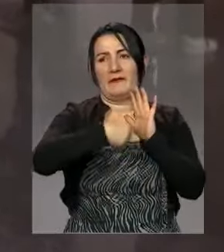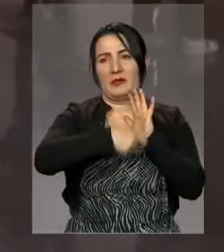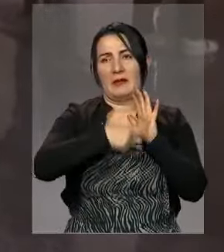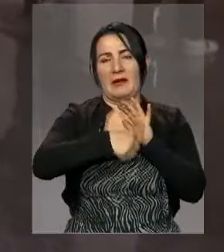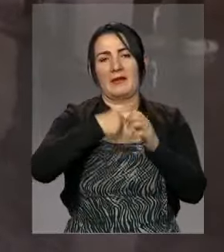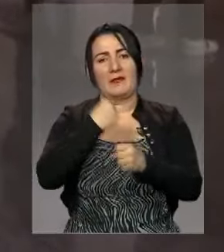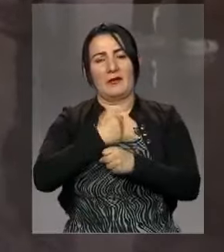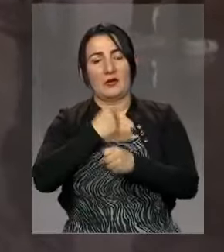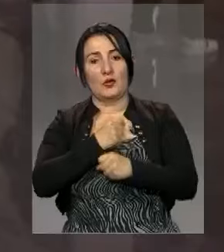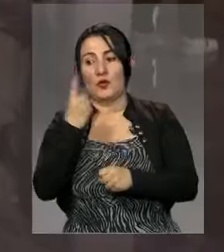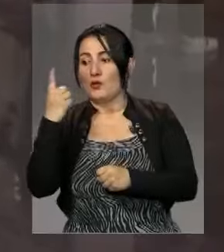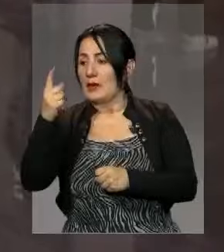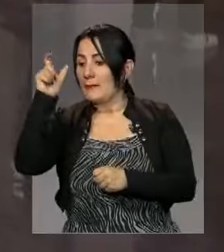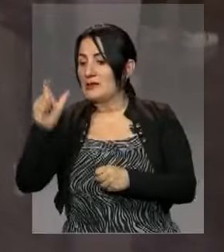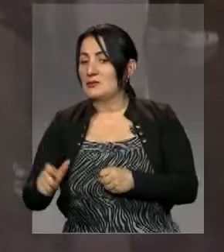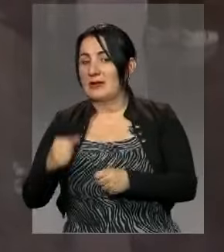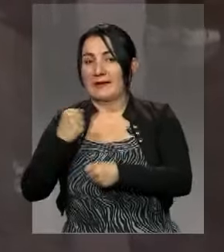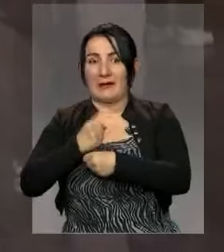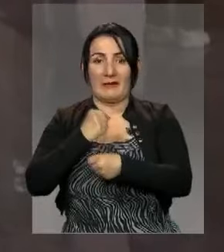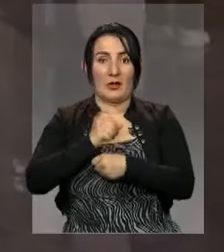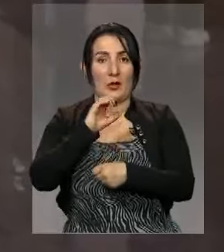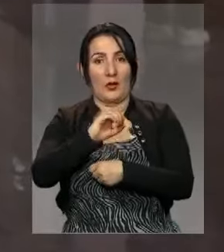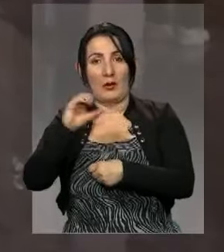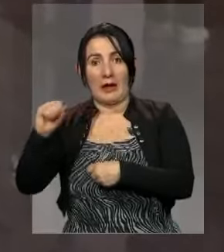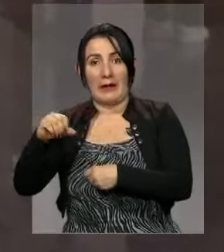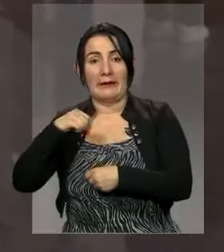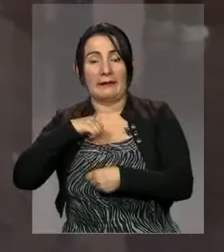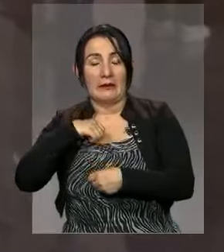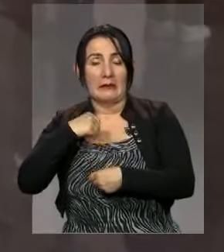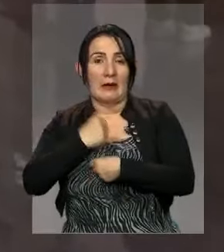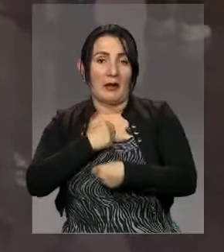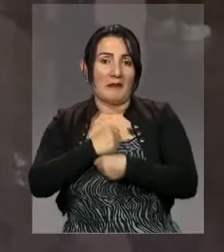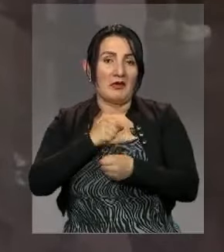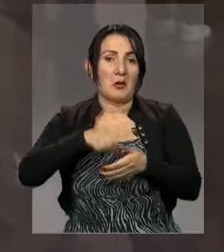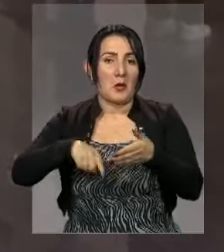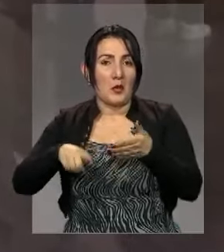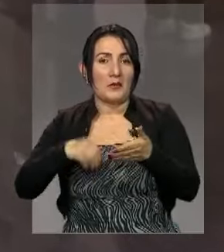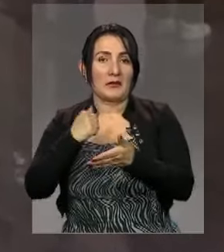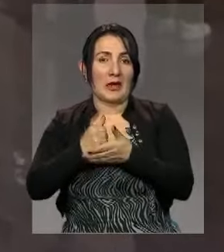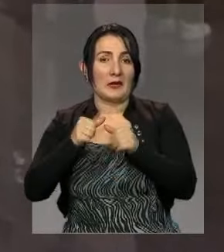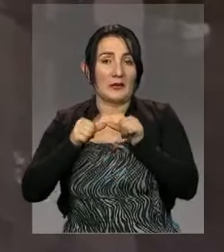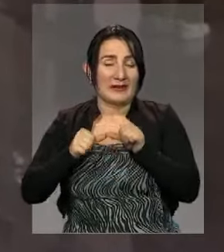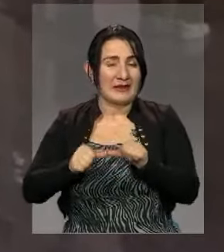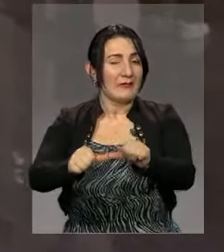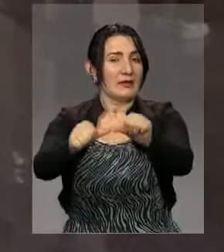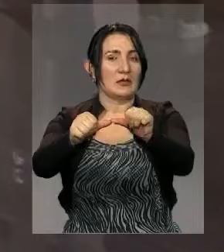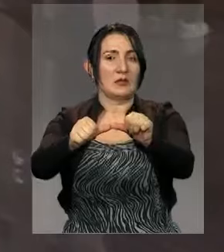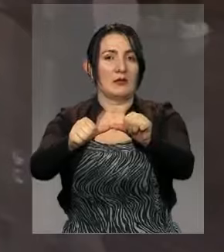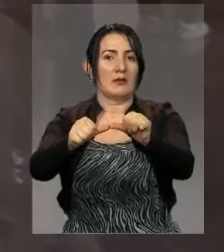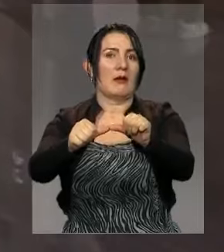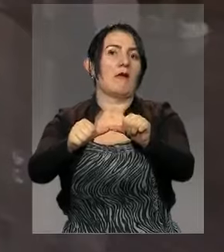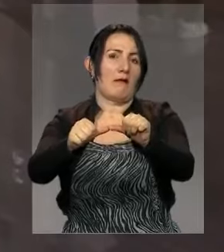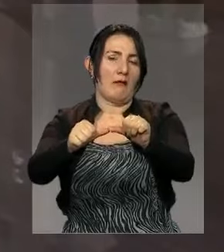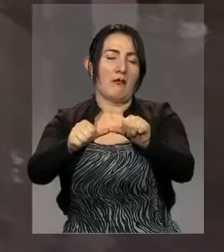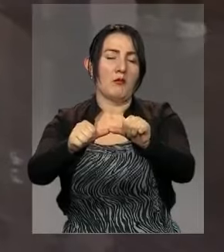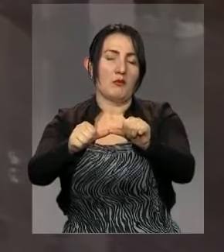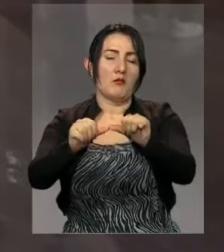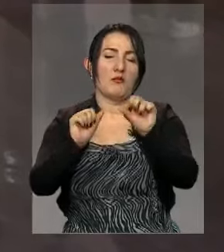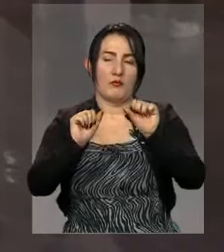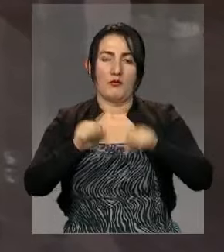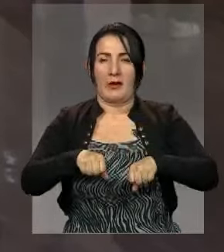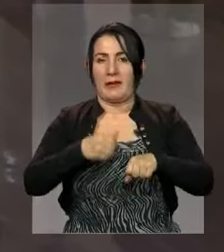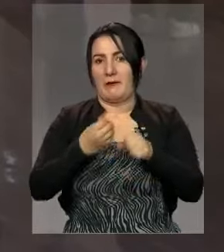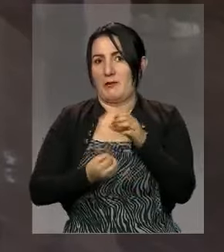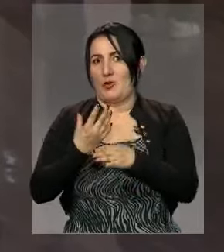laboral. Si un trabajador o una trabajadora tiene un trabajo o un contrato a término indefinido, pues definitivamente será